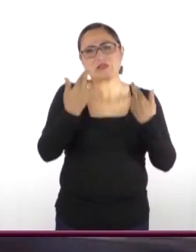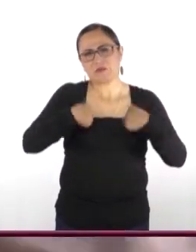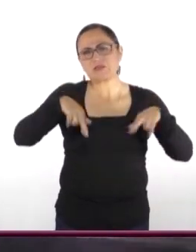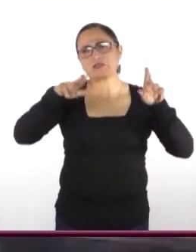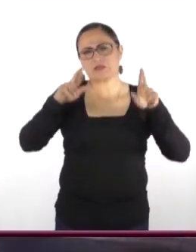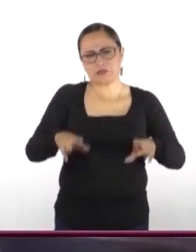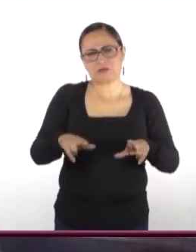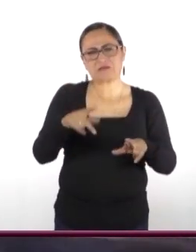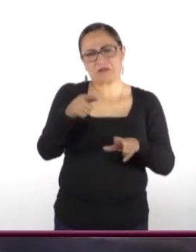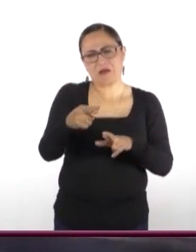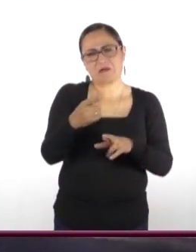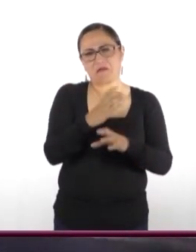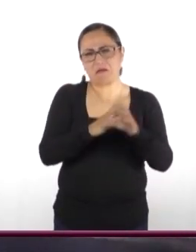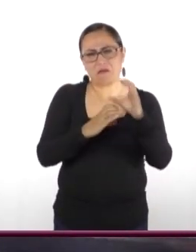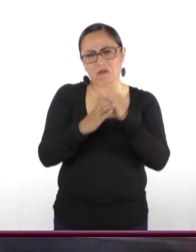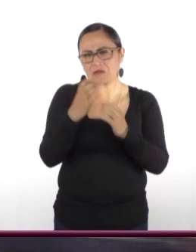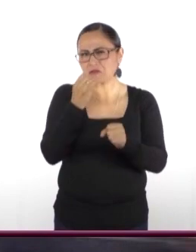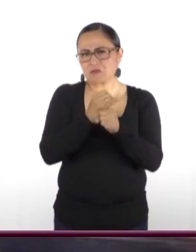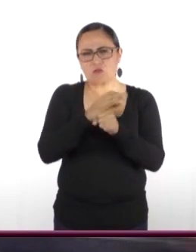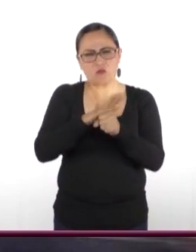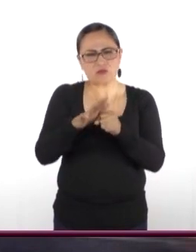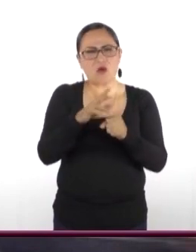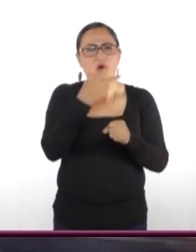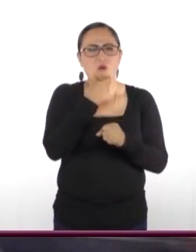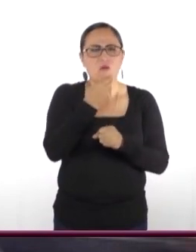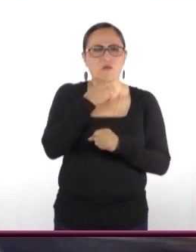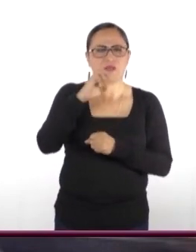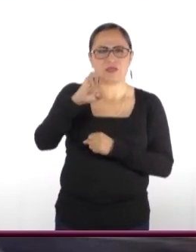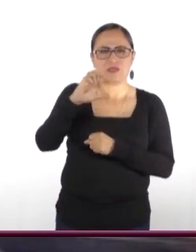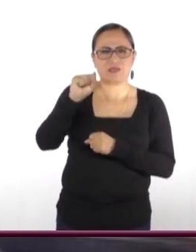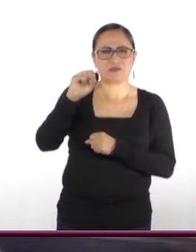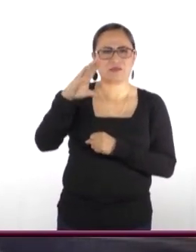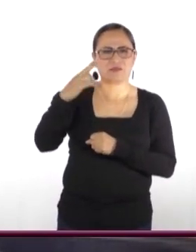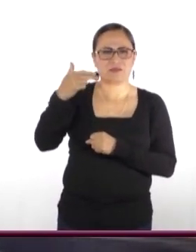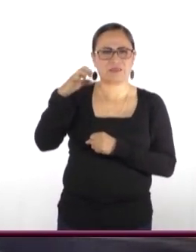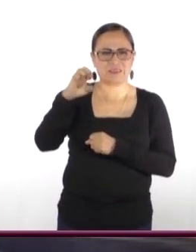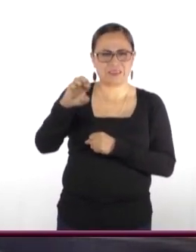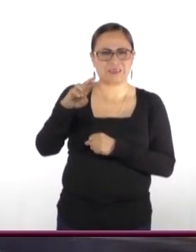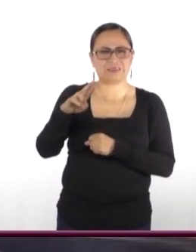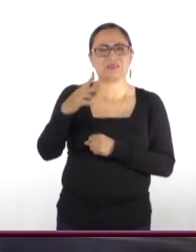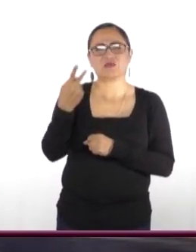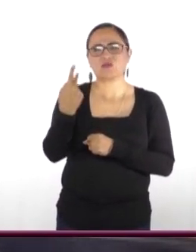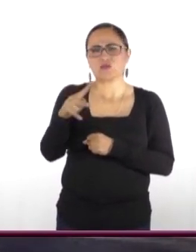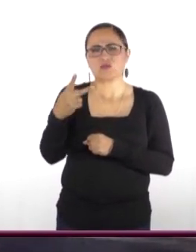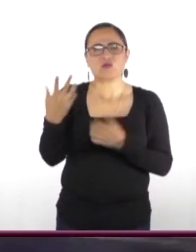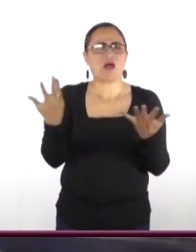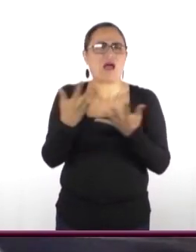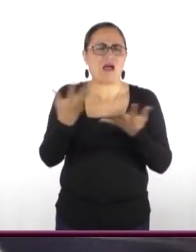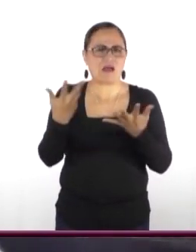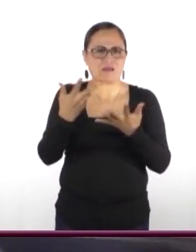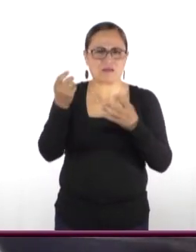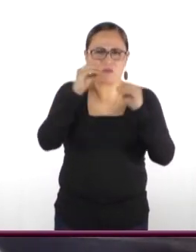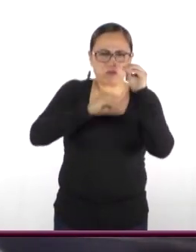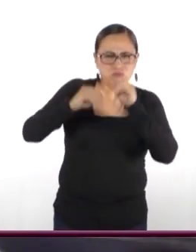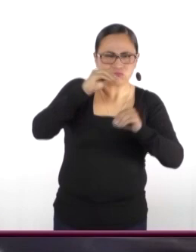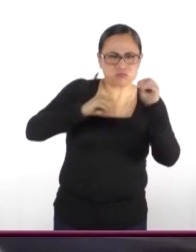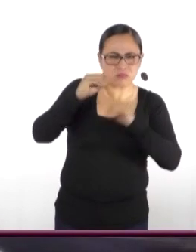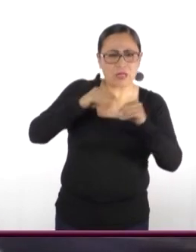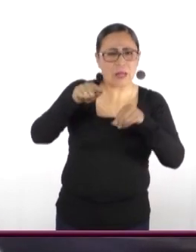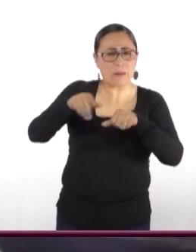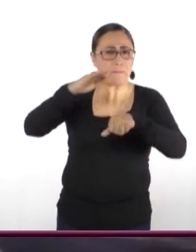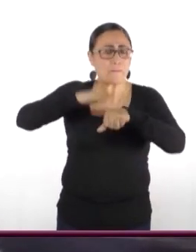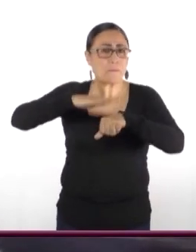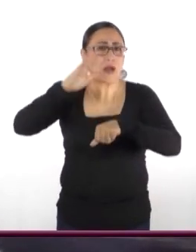objetos imposibles o sus representaciones de esto, y Escher las utilizó en varias de sus obras. Algunas